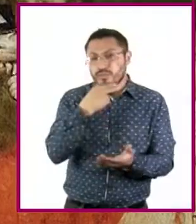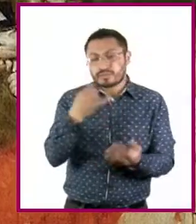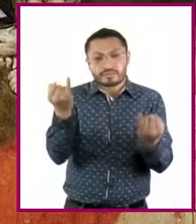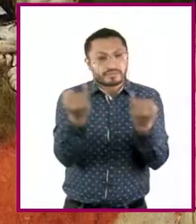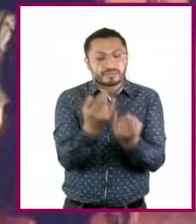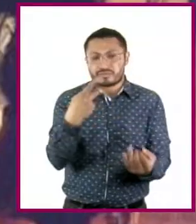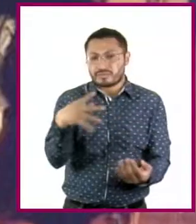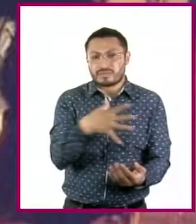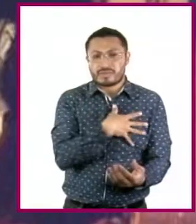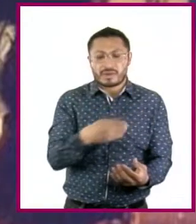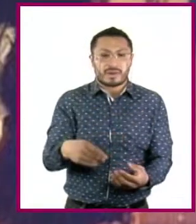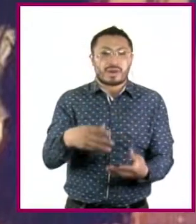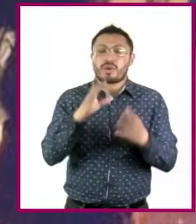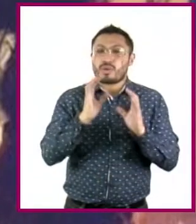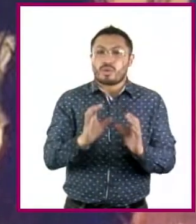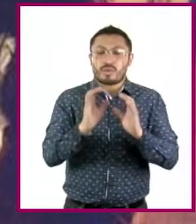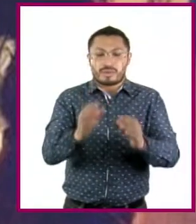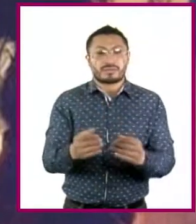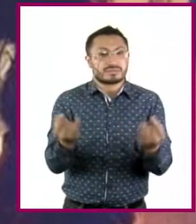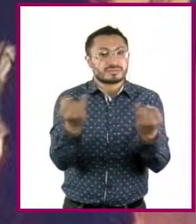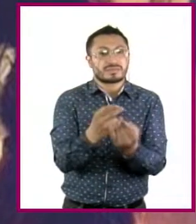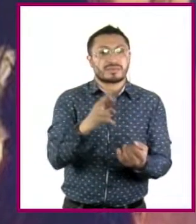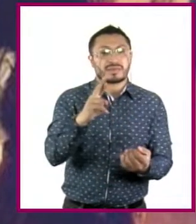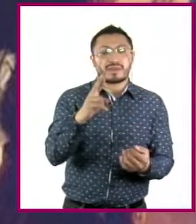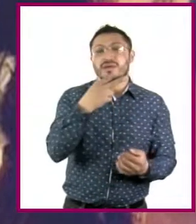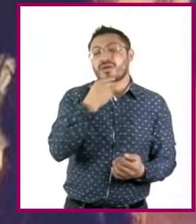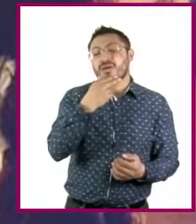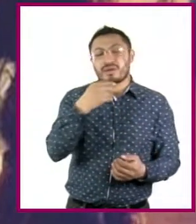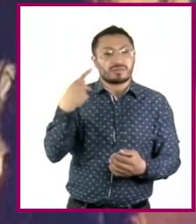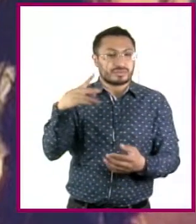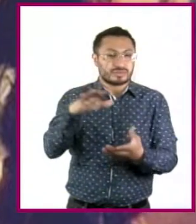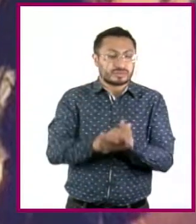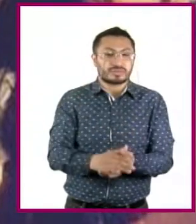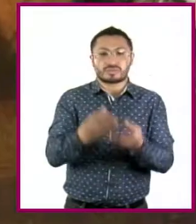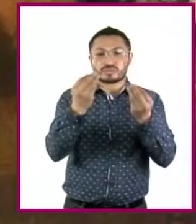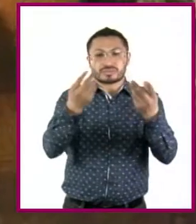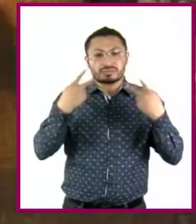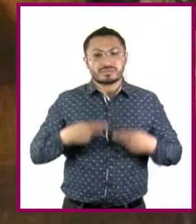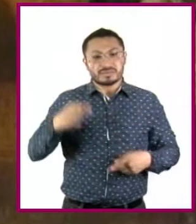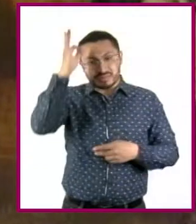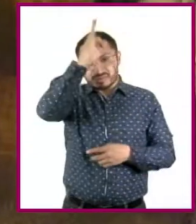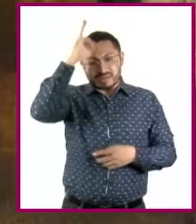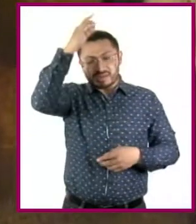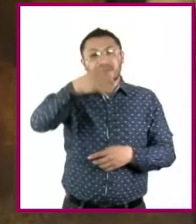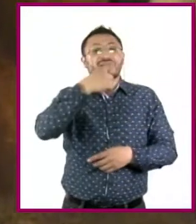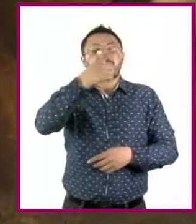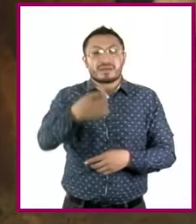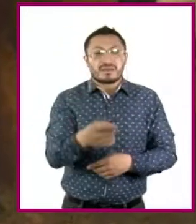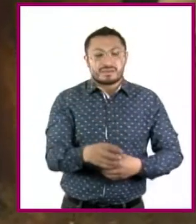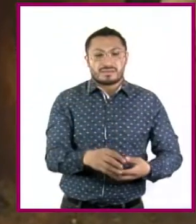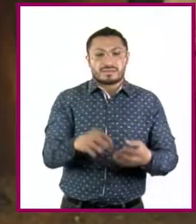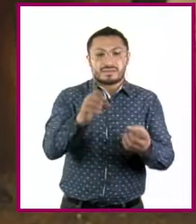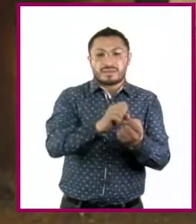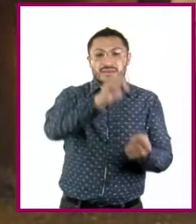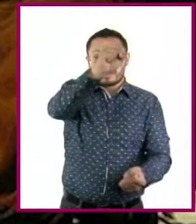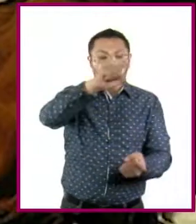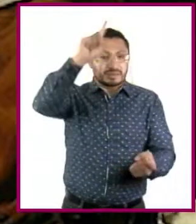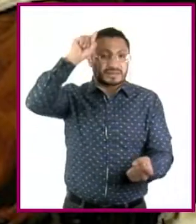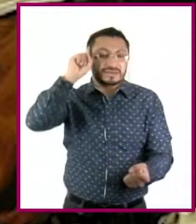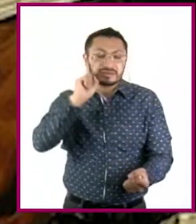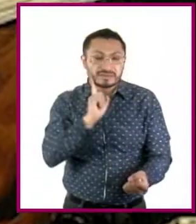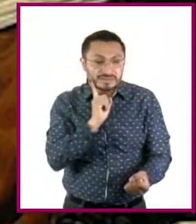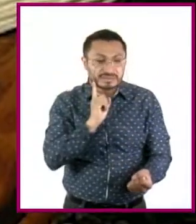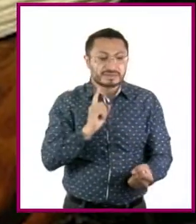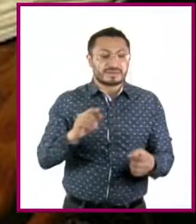hijos. Al igual que Rousseau, muchos pensadores filosóficos argumentaron que la constitución femenina